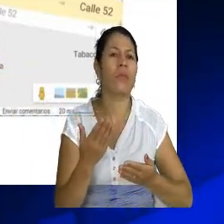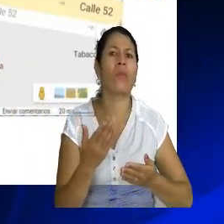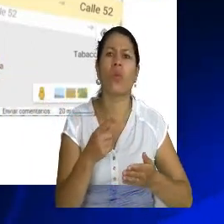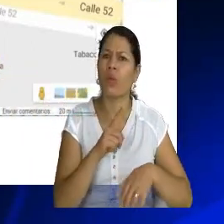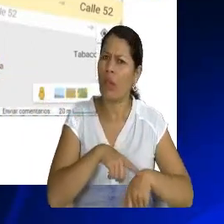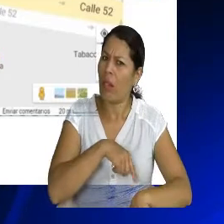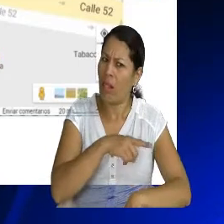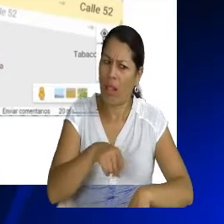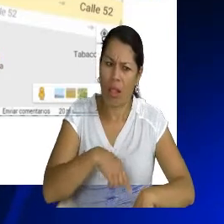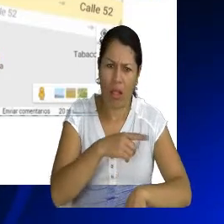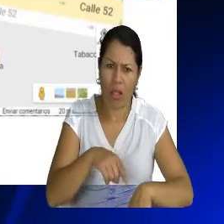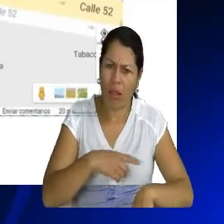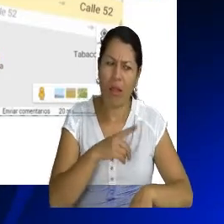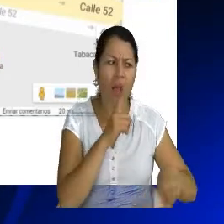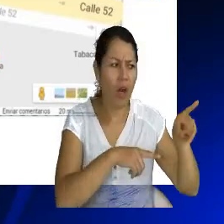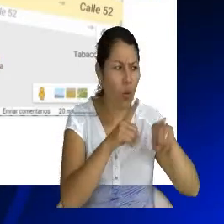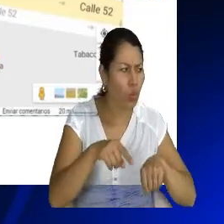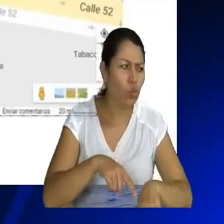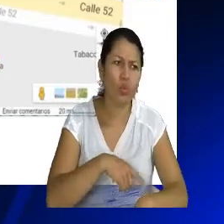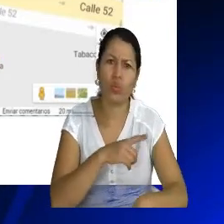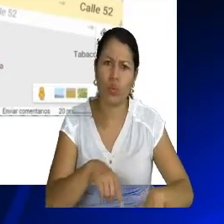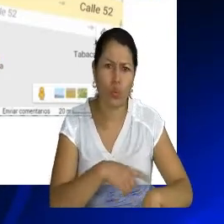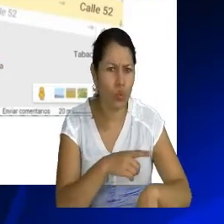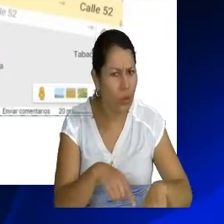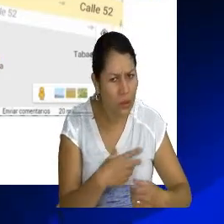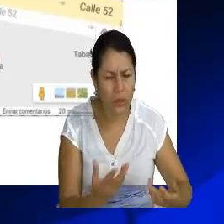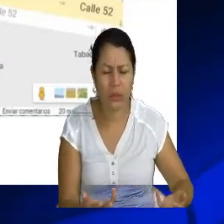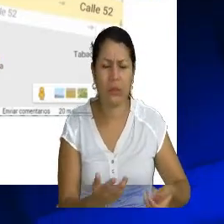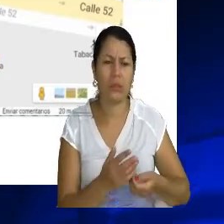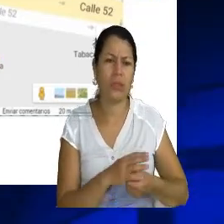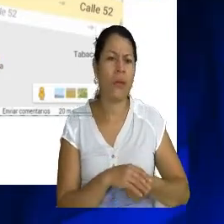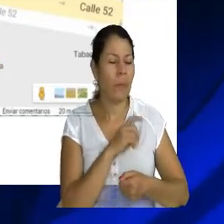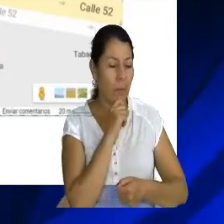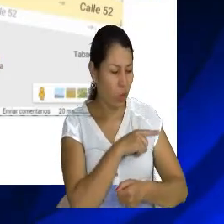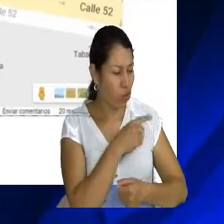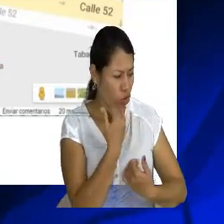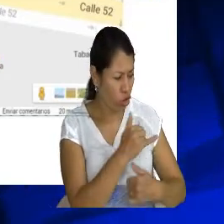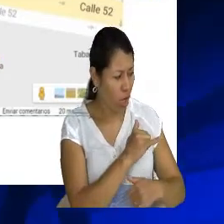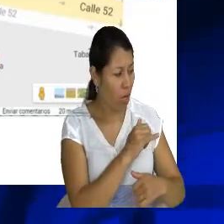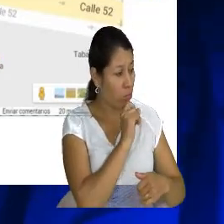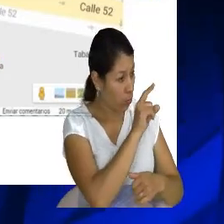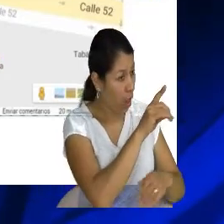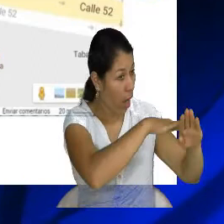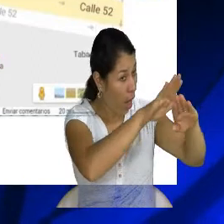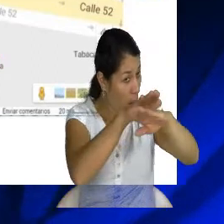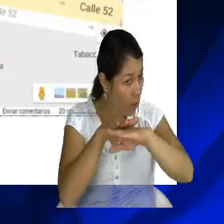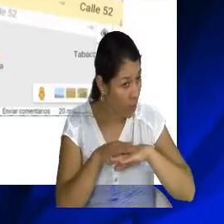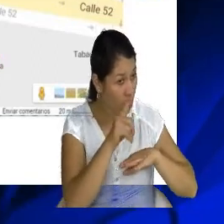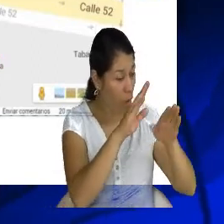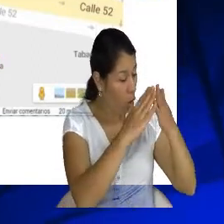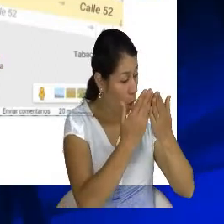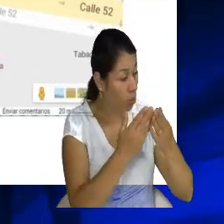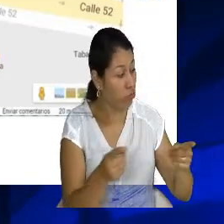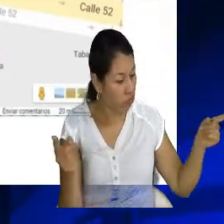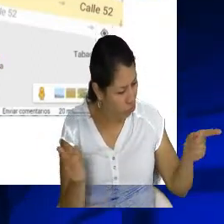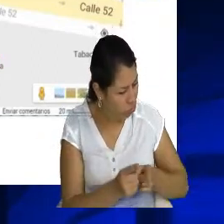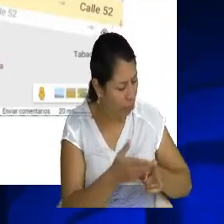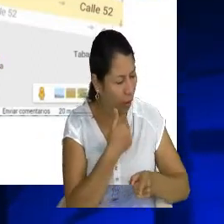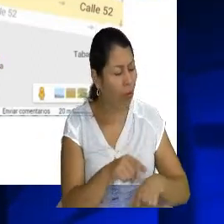muy largos. ¿Han tenido la oportunidad de hablar con los colegios y decirles que hagan sus actos un poco más cortos, o por lo menos hay